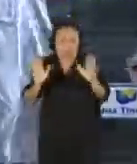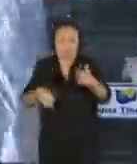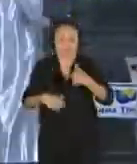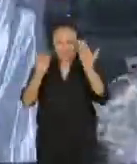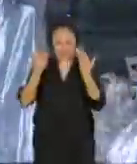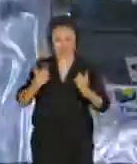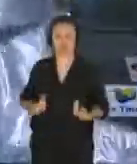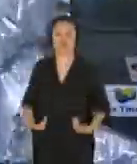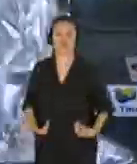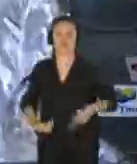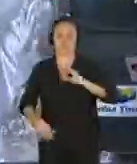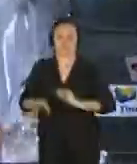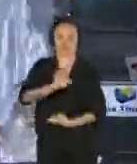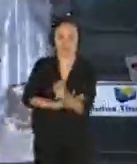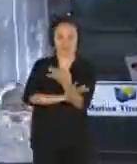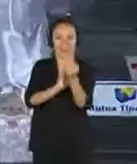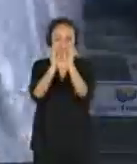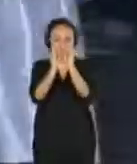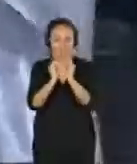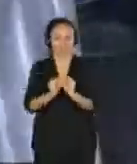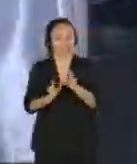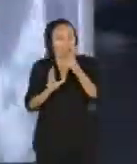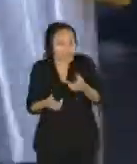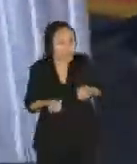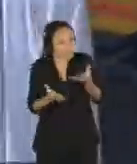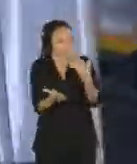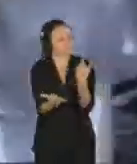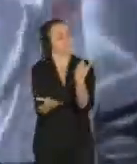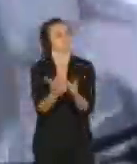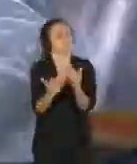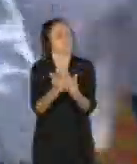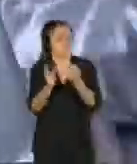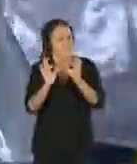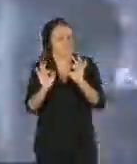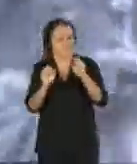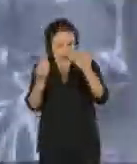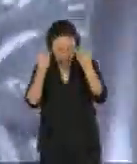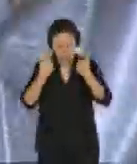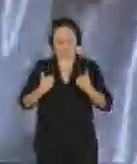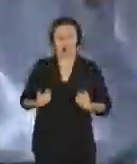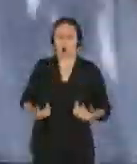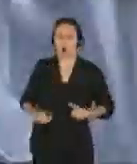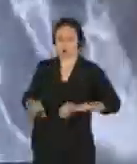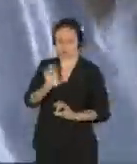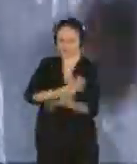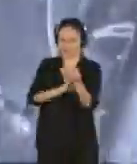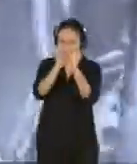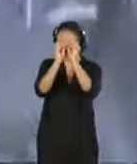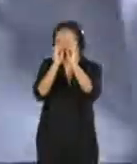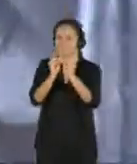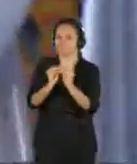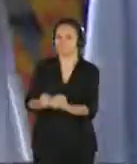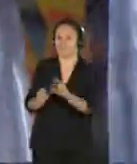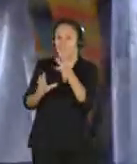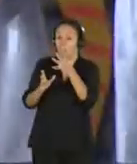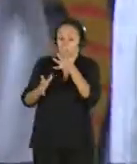Soy yo, el creador, lo que aquí te canto es verídico, señor. Soy yo, el creador,